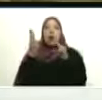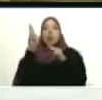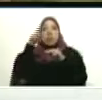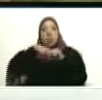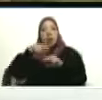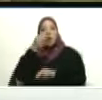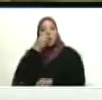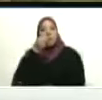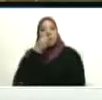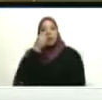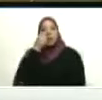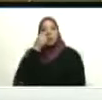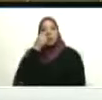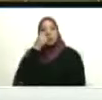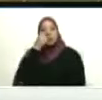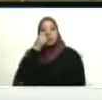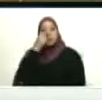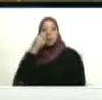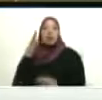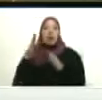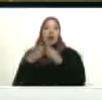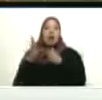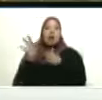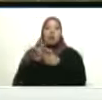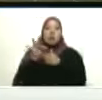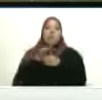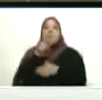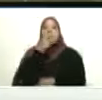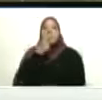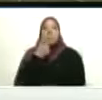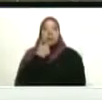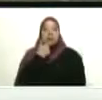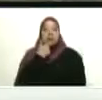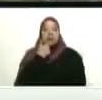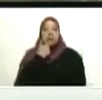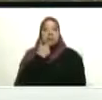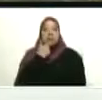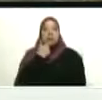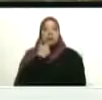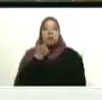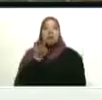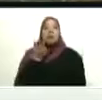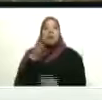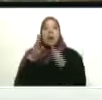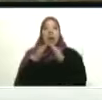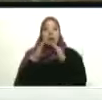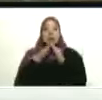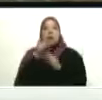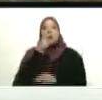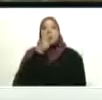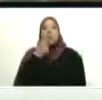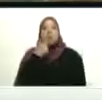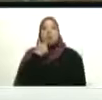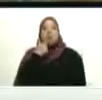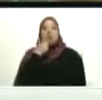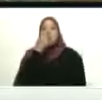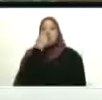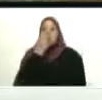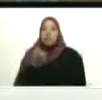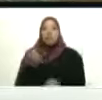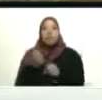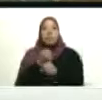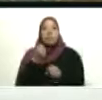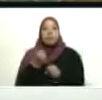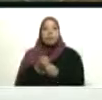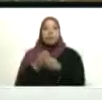¿Ah? Viviendas funcionales, bellas, viviendas dignas. Ah, Víctor, como decía